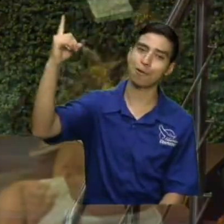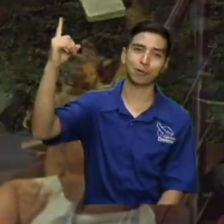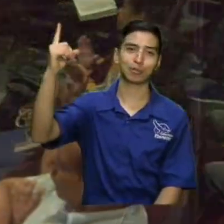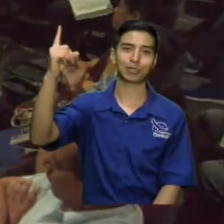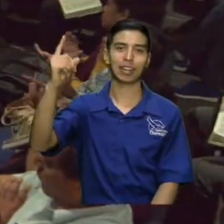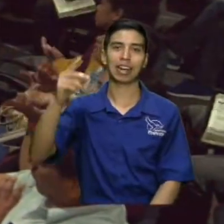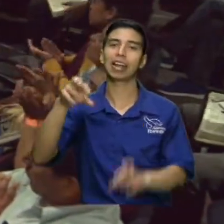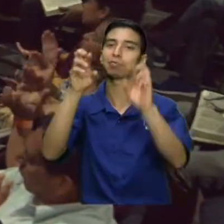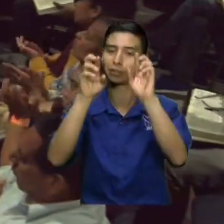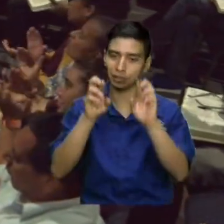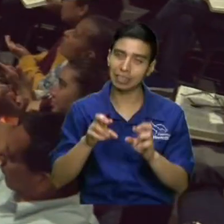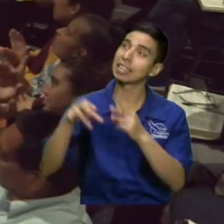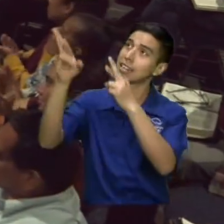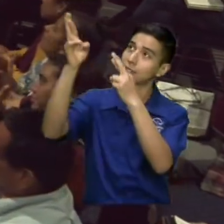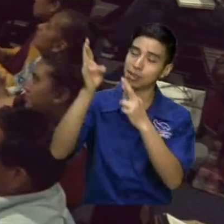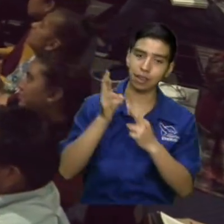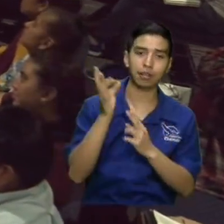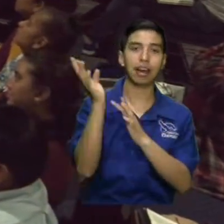recibieron,